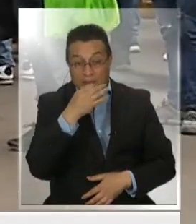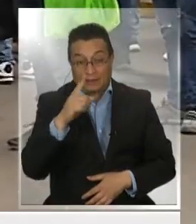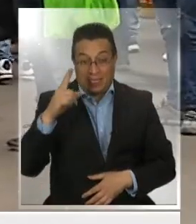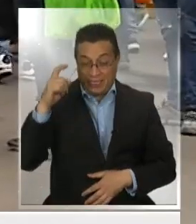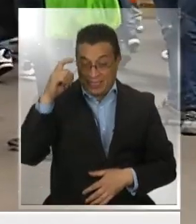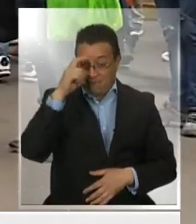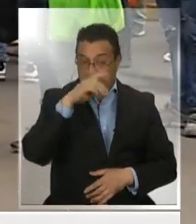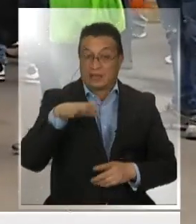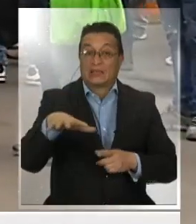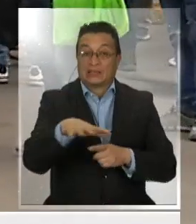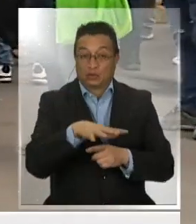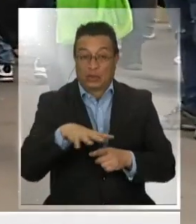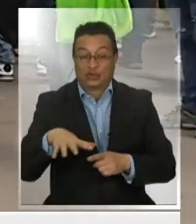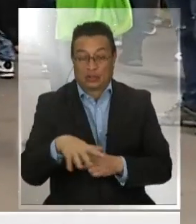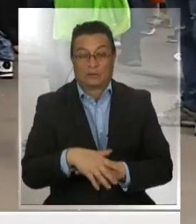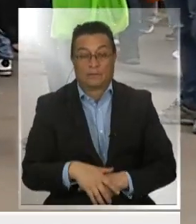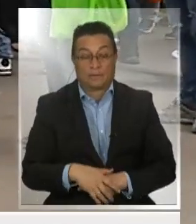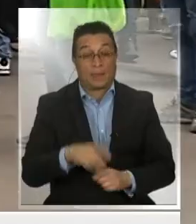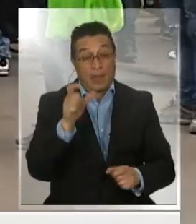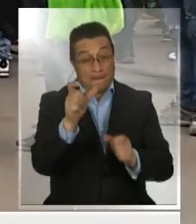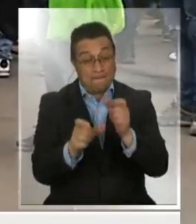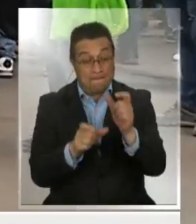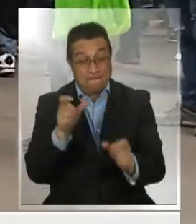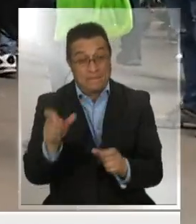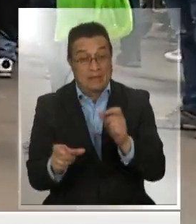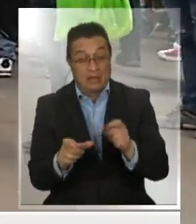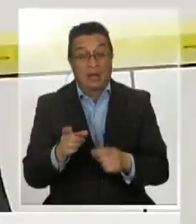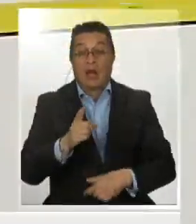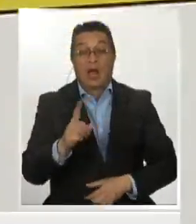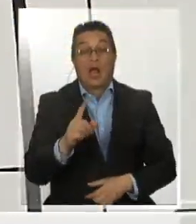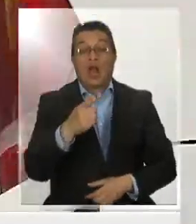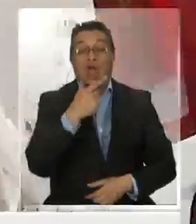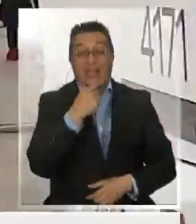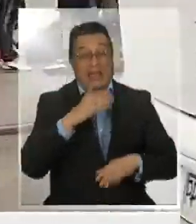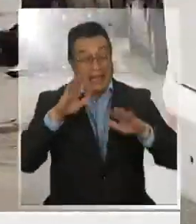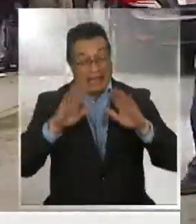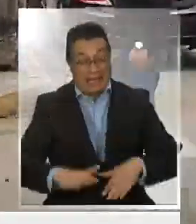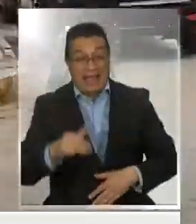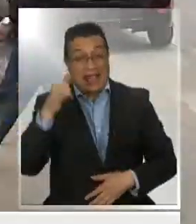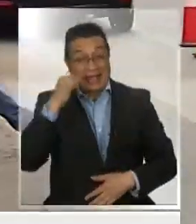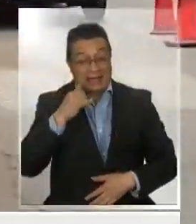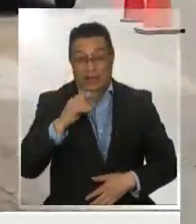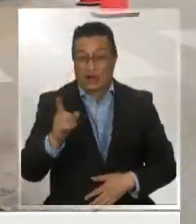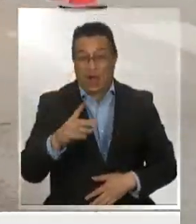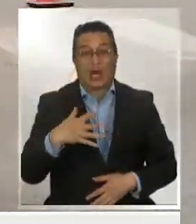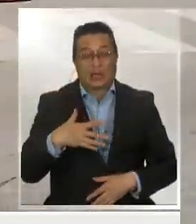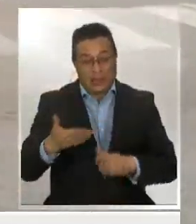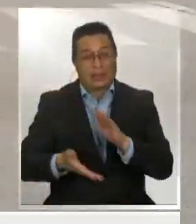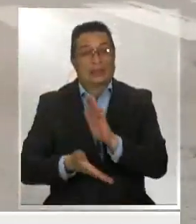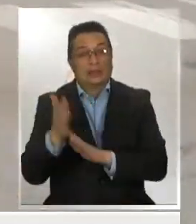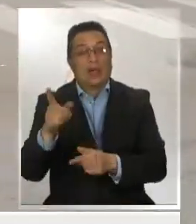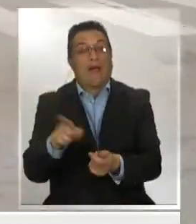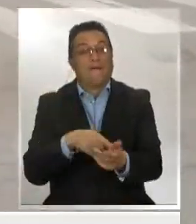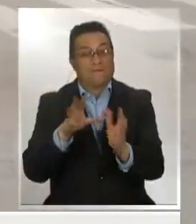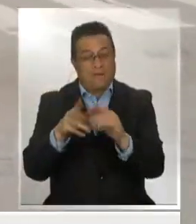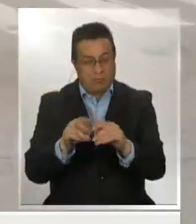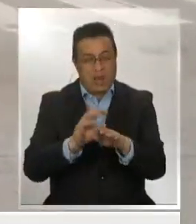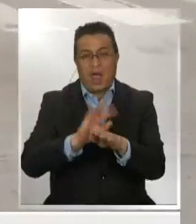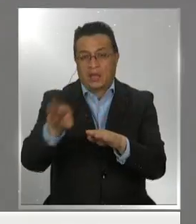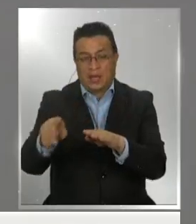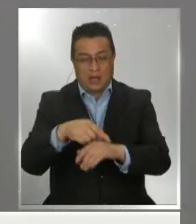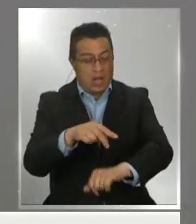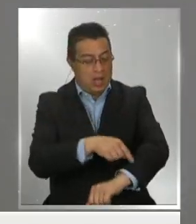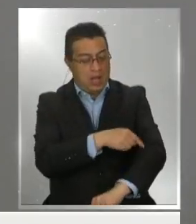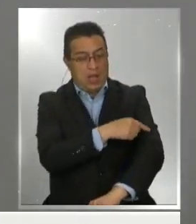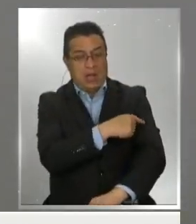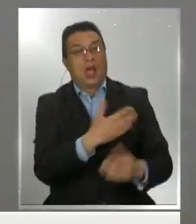complejo de la situación. La gente no es que quiera quedarse en Iquique, la gente quiere ir donde está un familiar. Mucha gente lo espera un